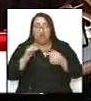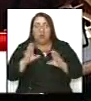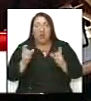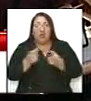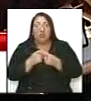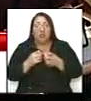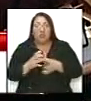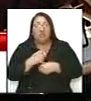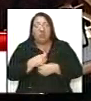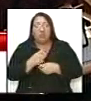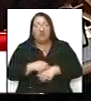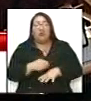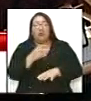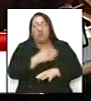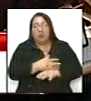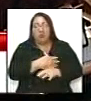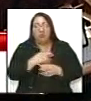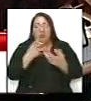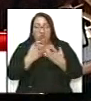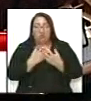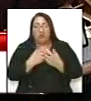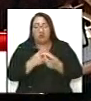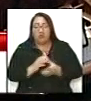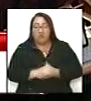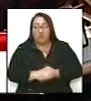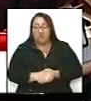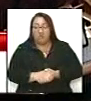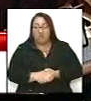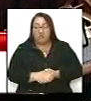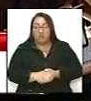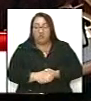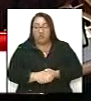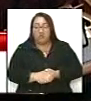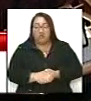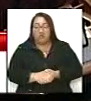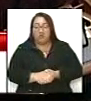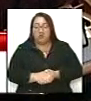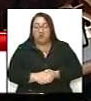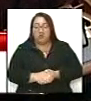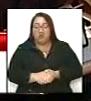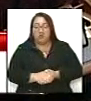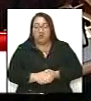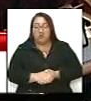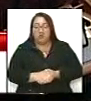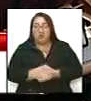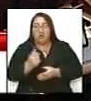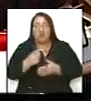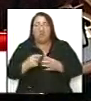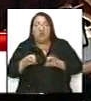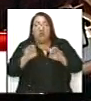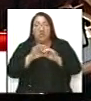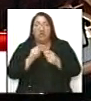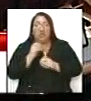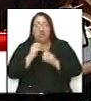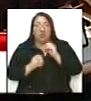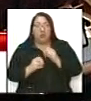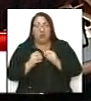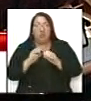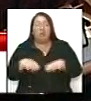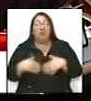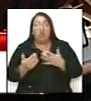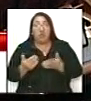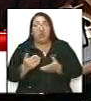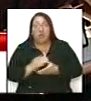nos tomó mucho tiempo coincidir. Yo les rogaría que, dada la importancia que ustedes mismos entienden que hay con respecto a la reforma,